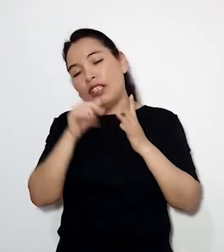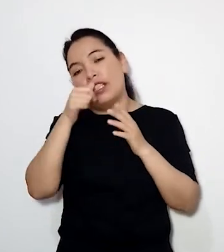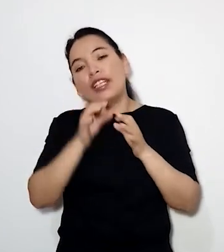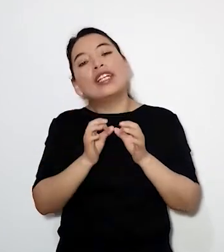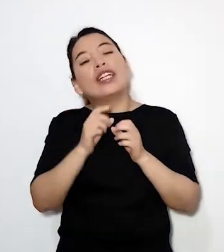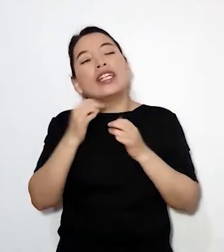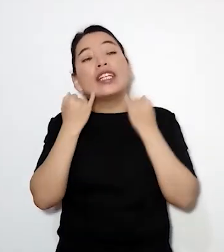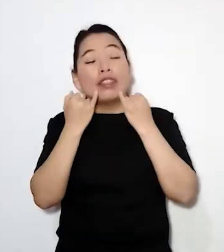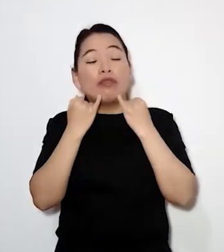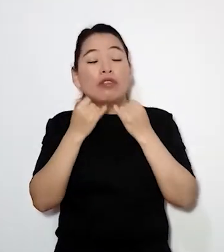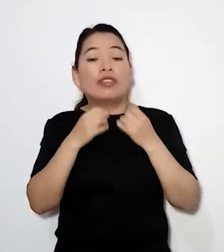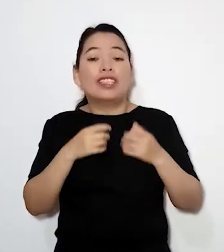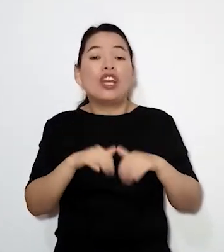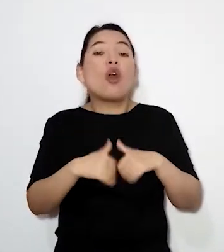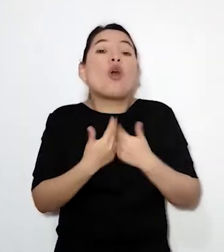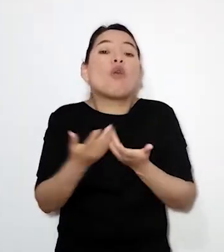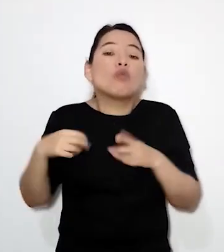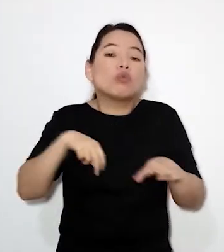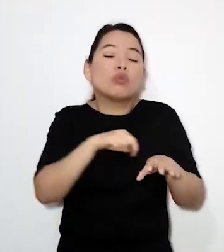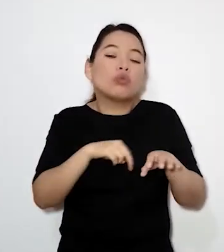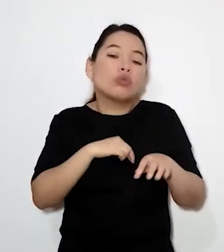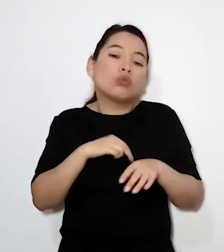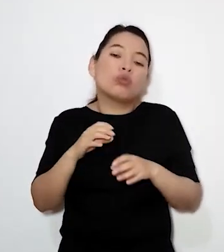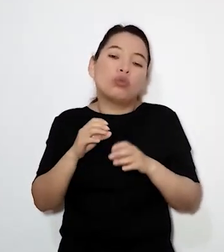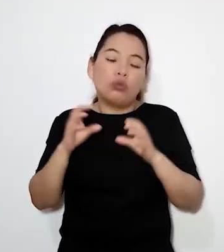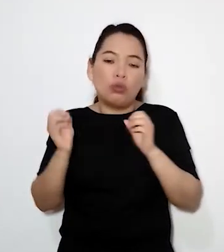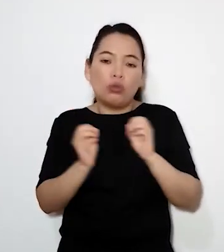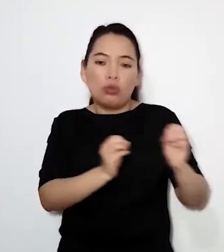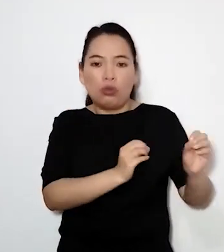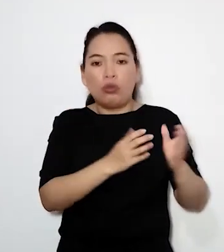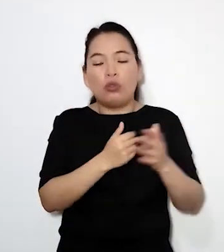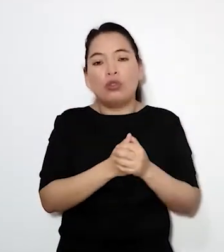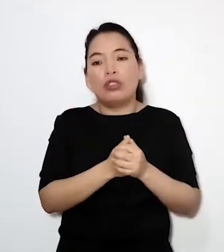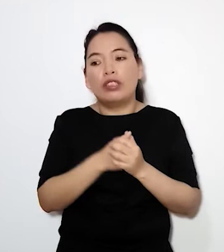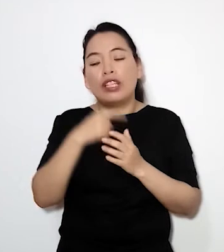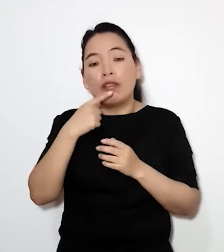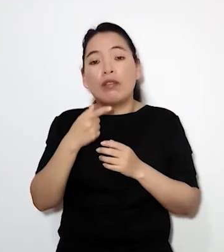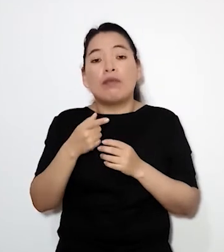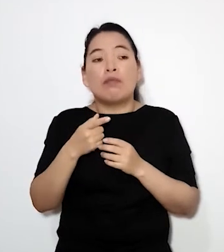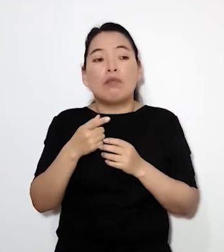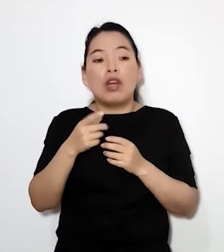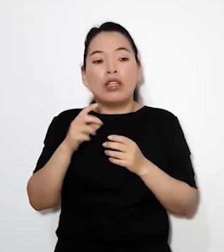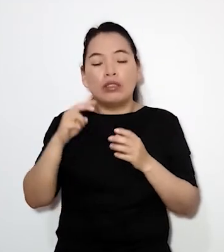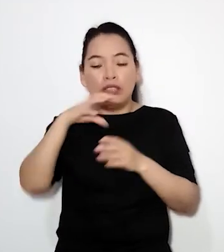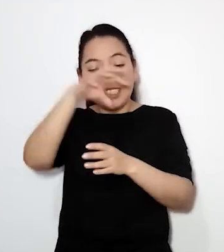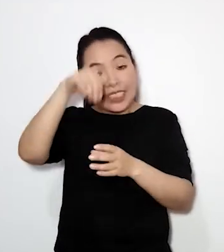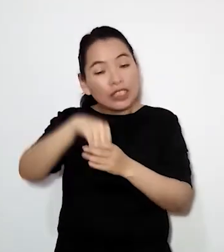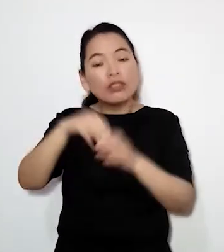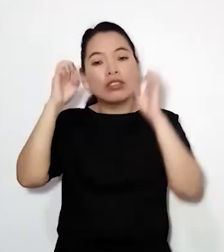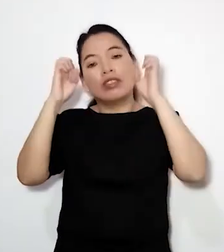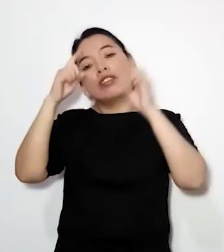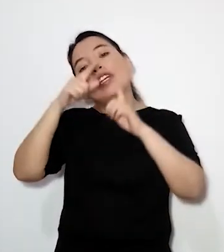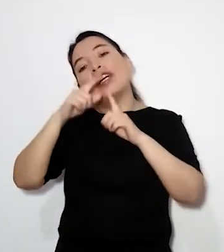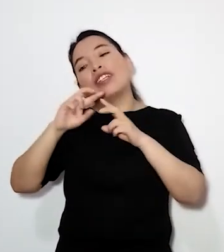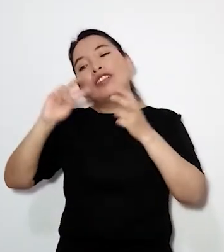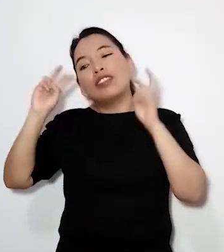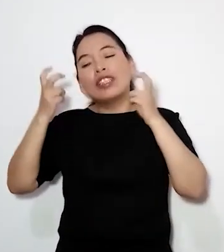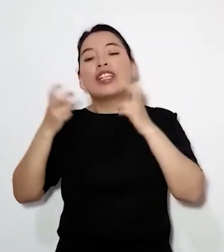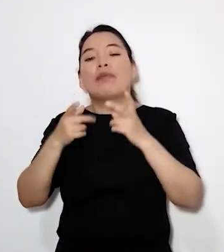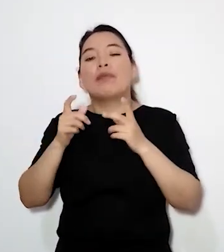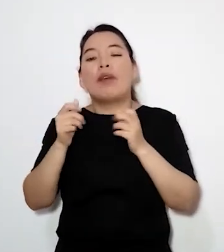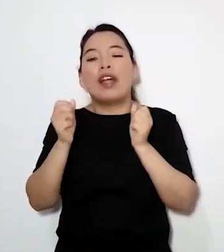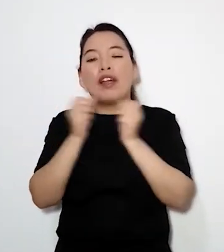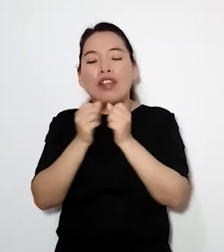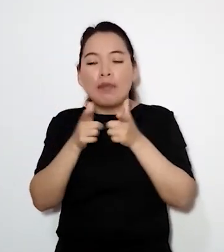educación inclusiva en un contexto de creciente privatización de la educación y de introducción de lógicas de mercado guiadas por los principios de competencia,